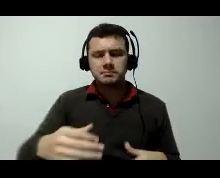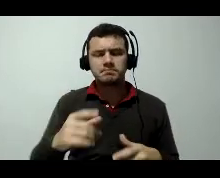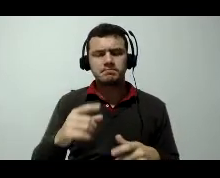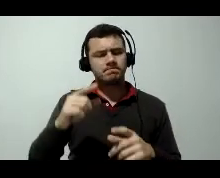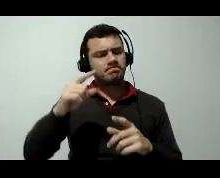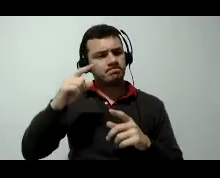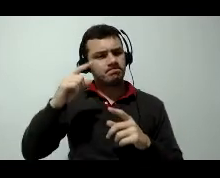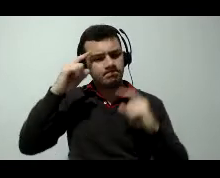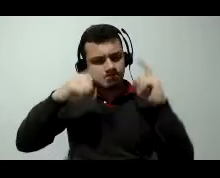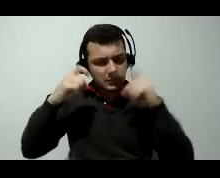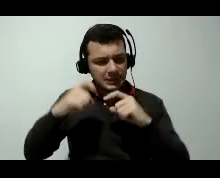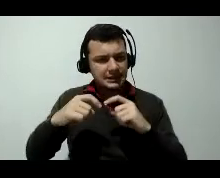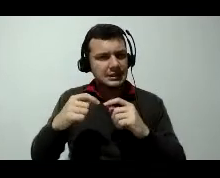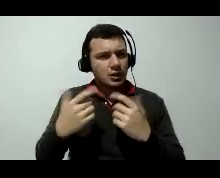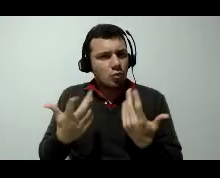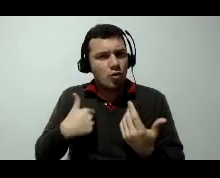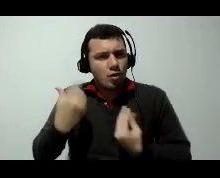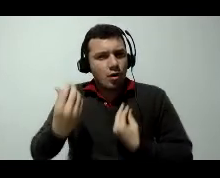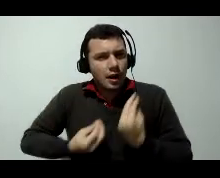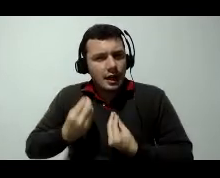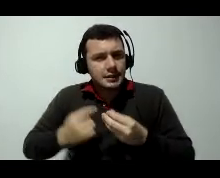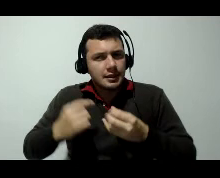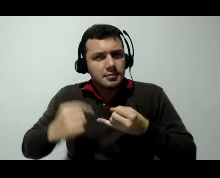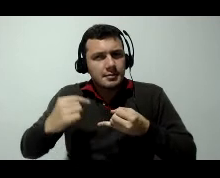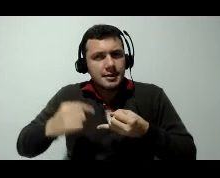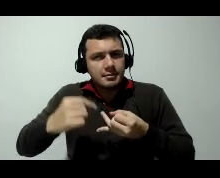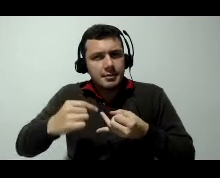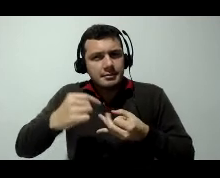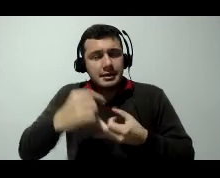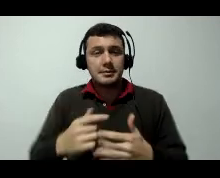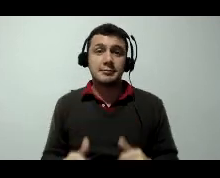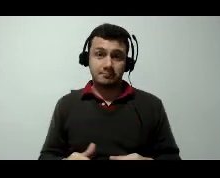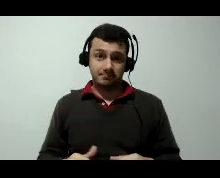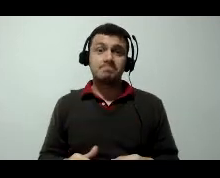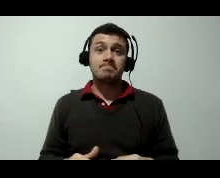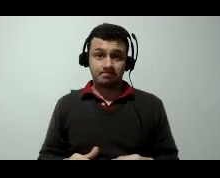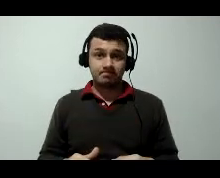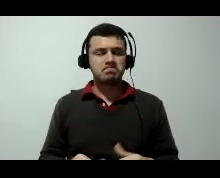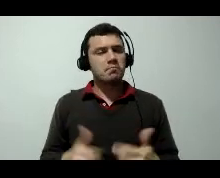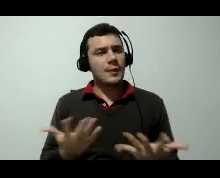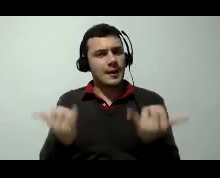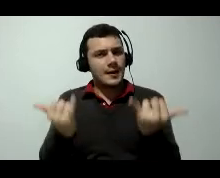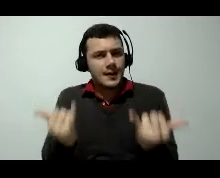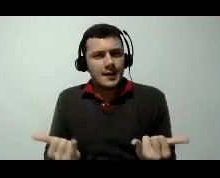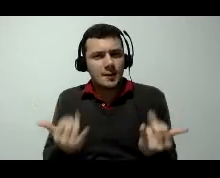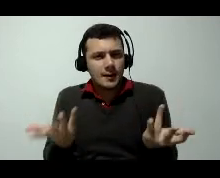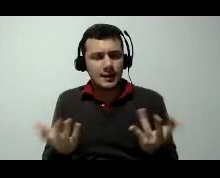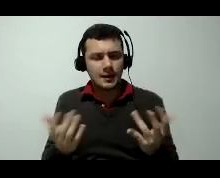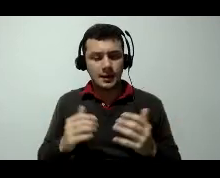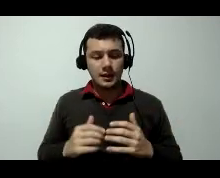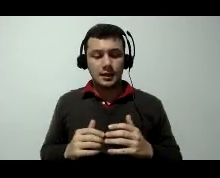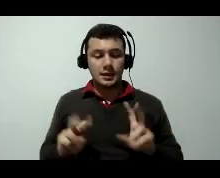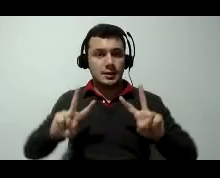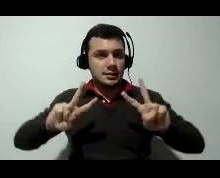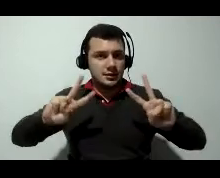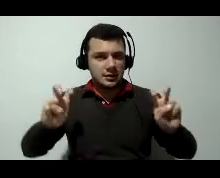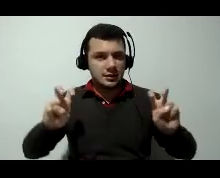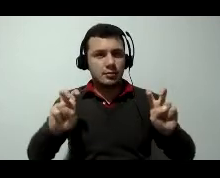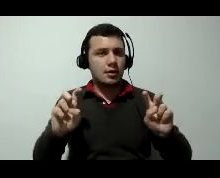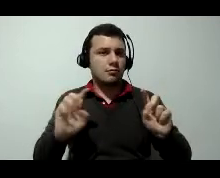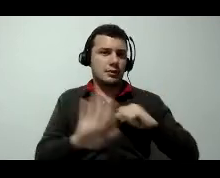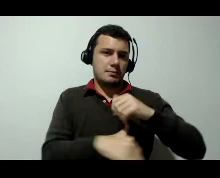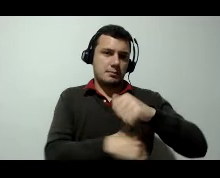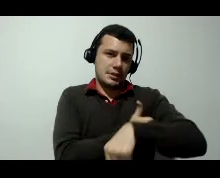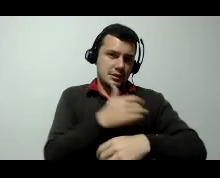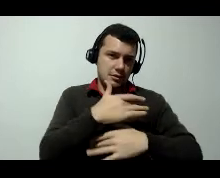que yo tengo, porque la última opción, y en estos momentos los lineamientos de los medios oficiales, tanto del Ministerio de Salud